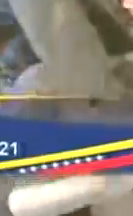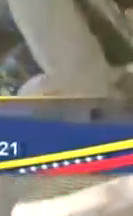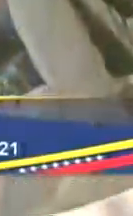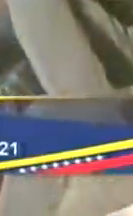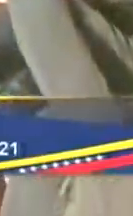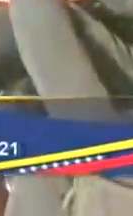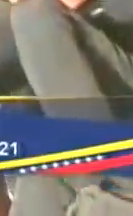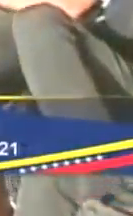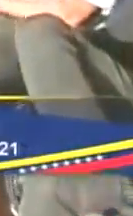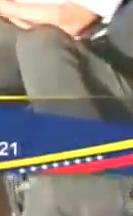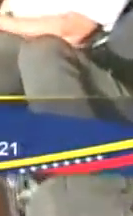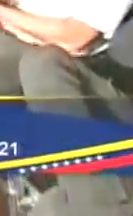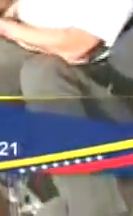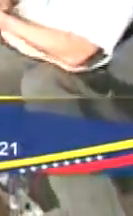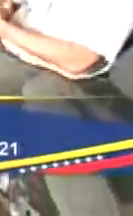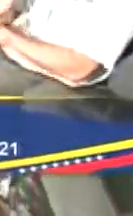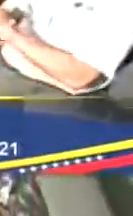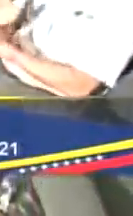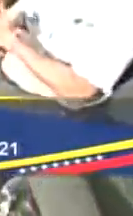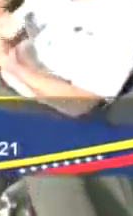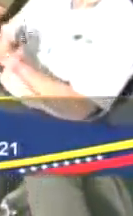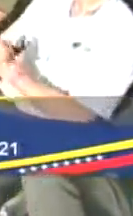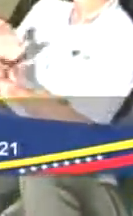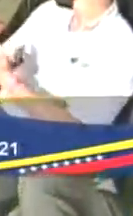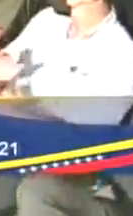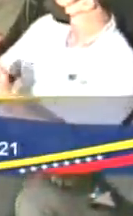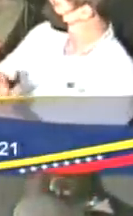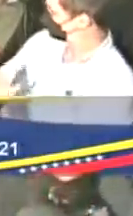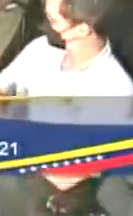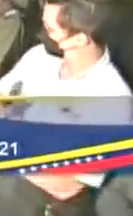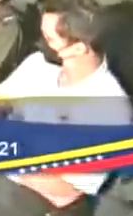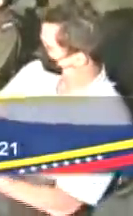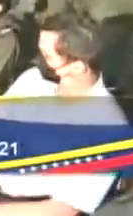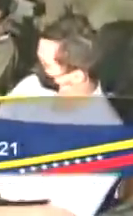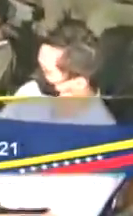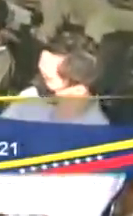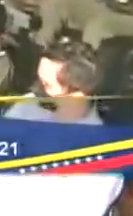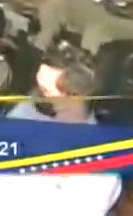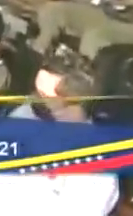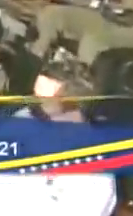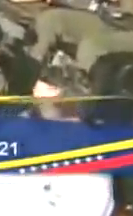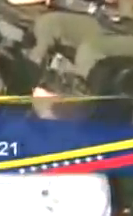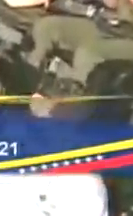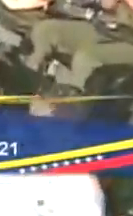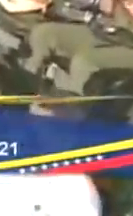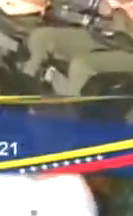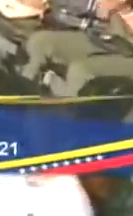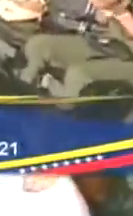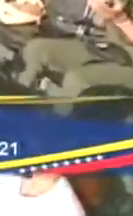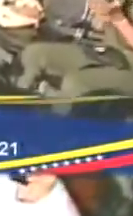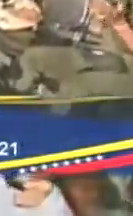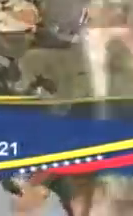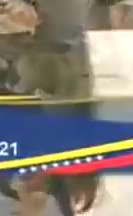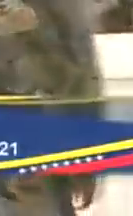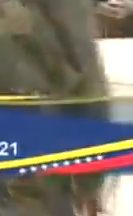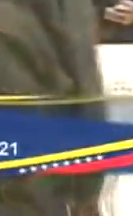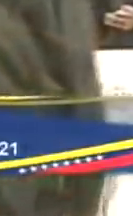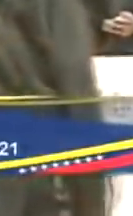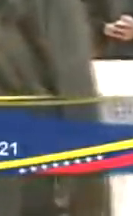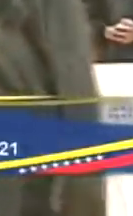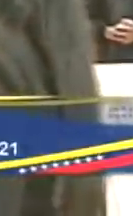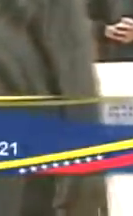está. Recibe Franji Sarmiento, el hombre de barro, vida y obra del maestro artesano